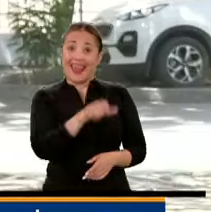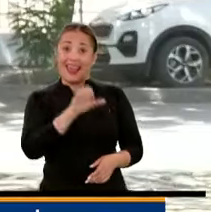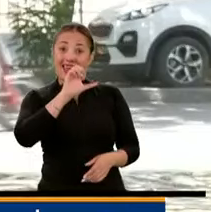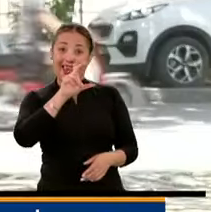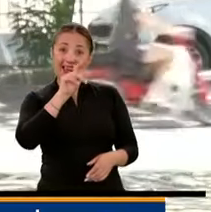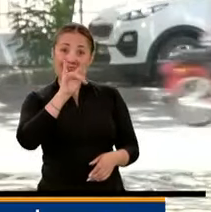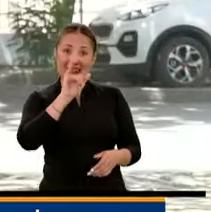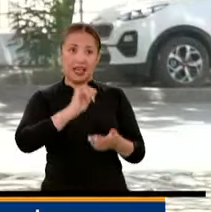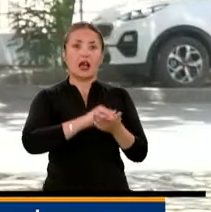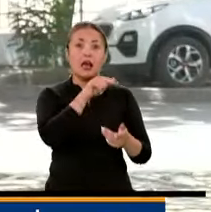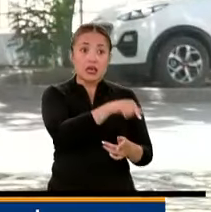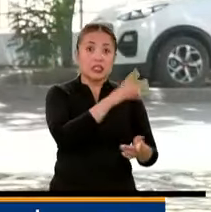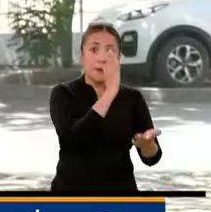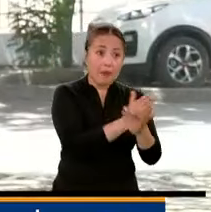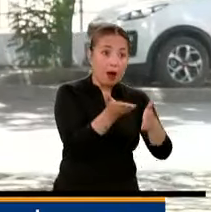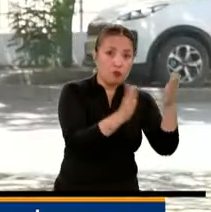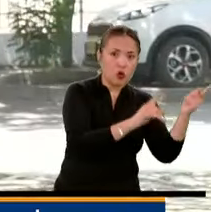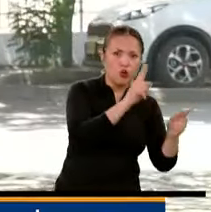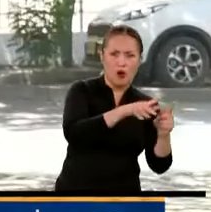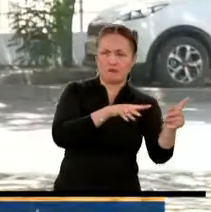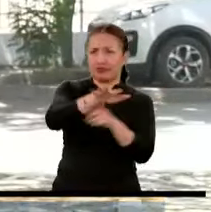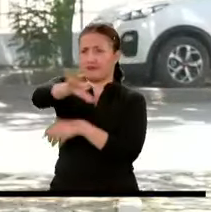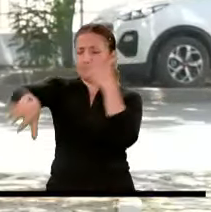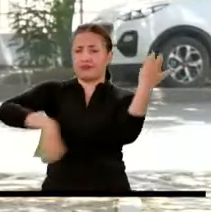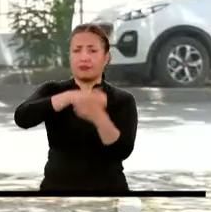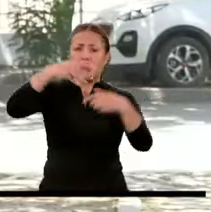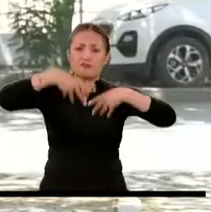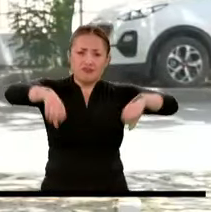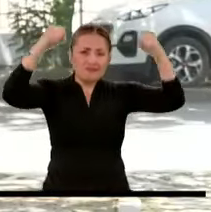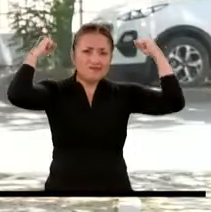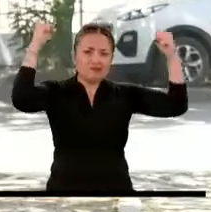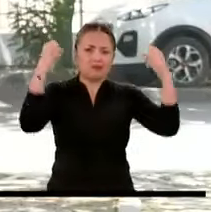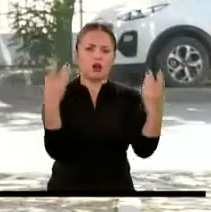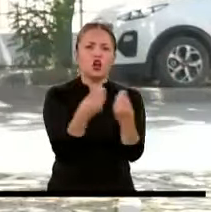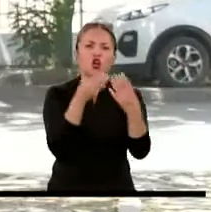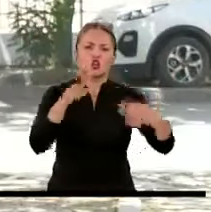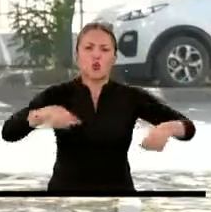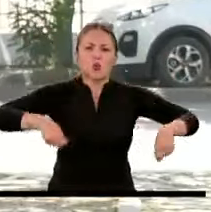generó destrozos en la ciudad, teniendo en cuenta las protestas realizadas por un grupo de mototaxistas.